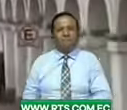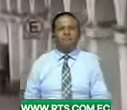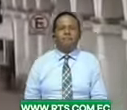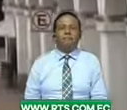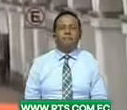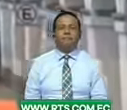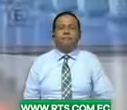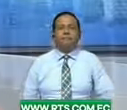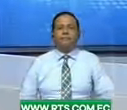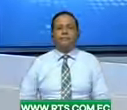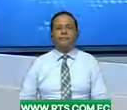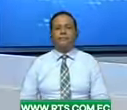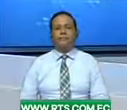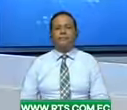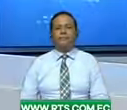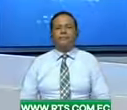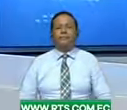Ramírez.